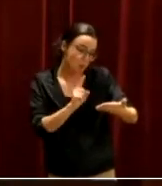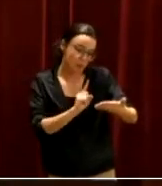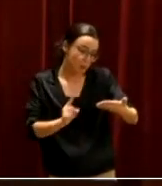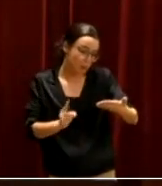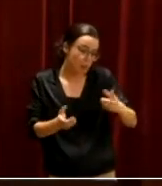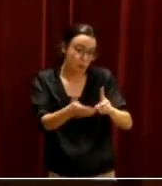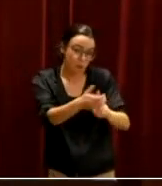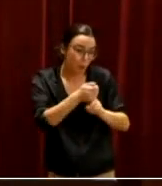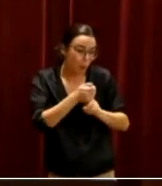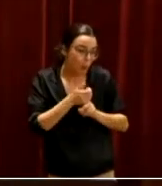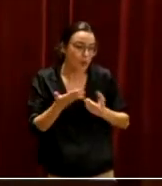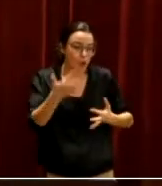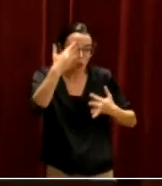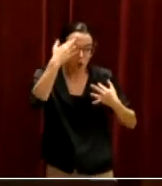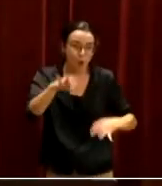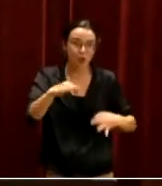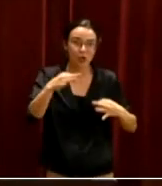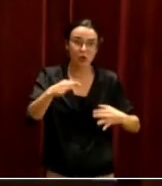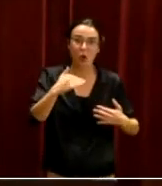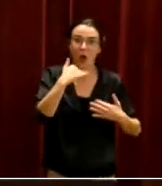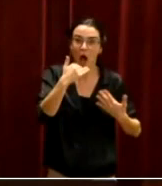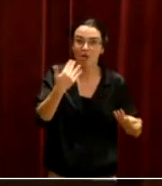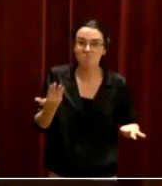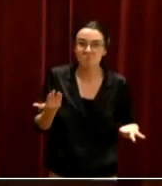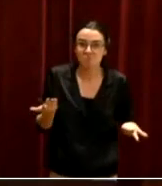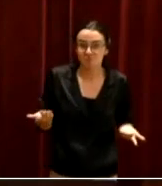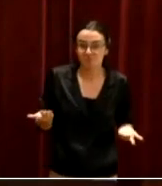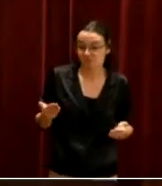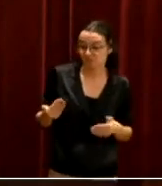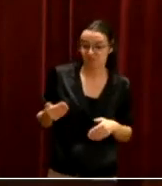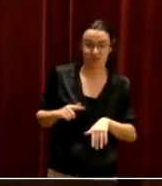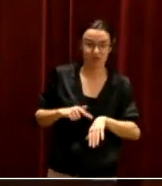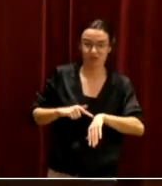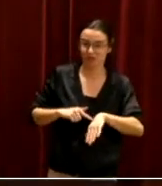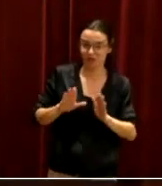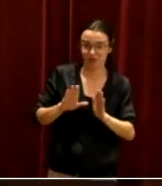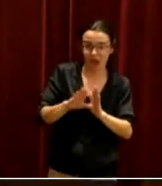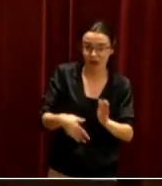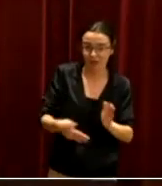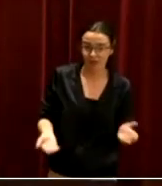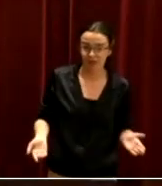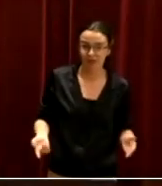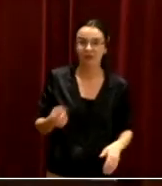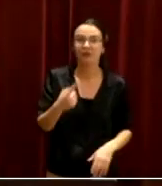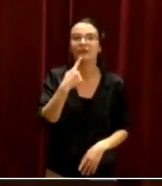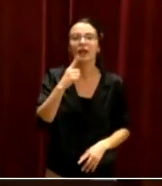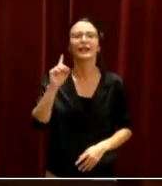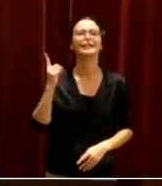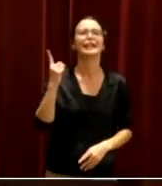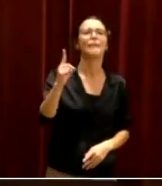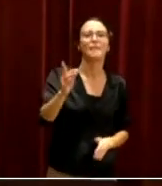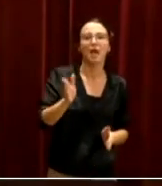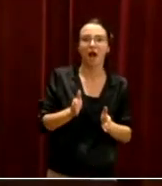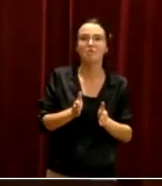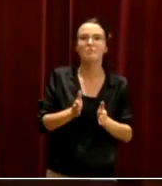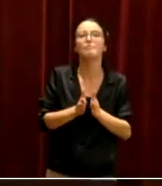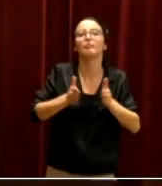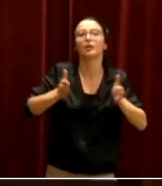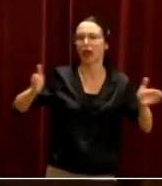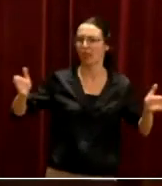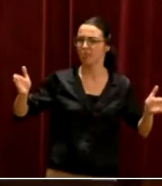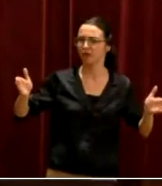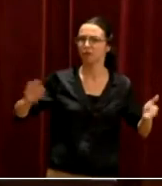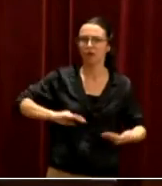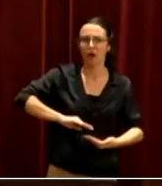llega con medio siglo de retraso nos dicen que el tranvía es un vehículo grande con alta capacidad